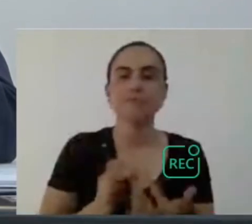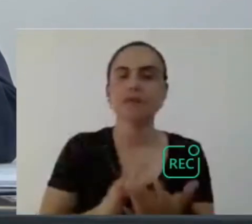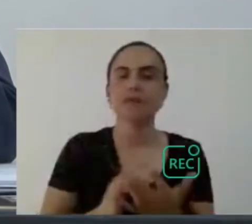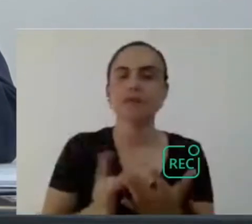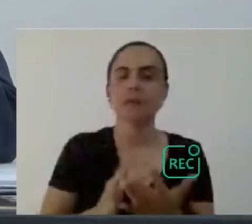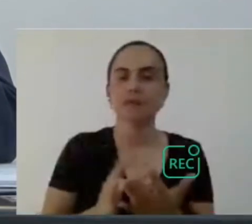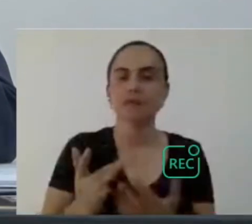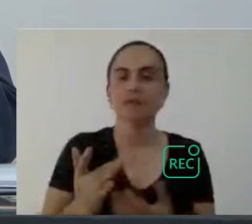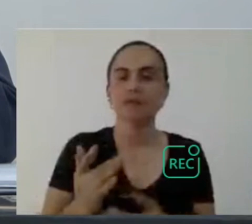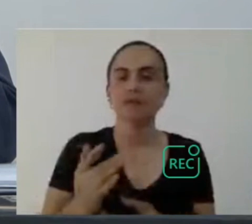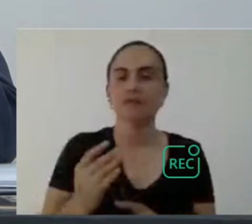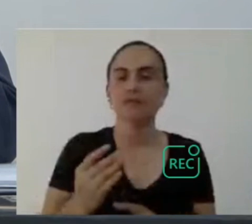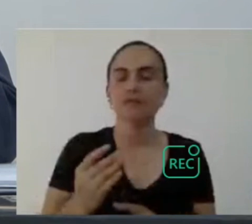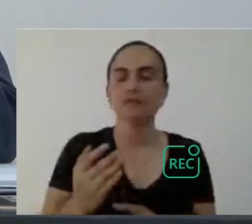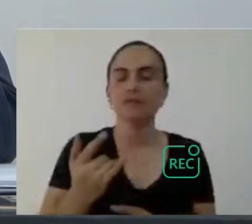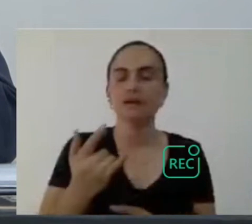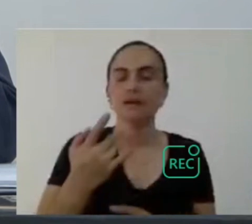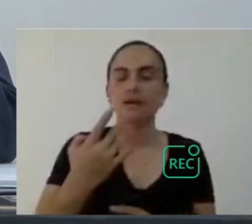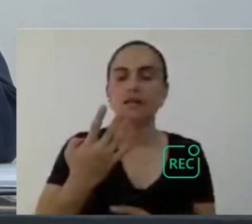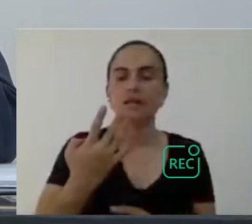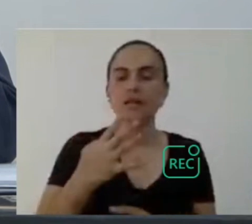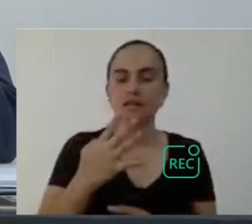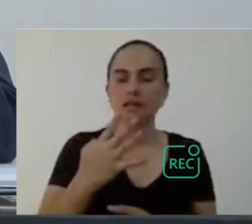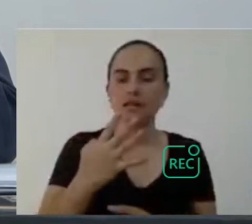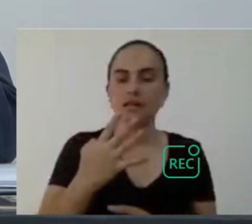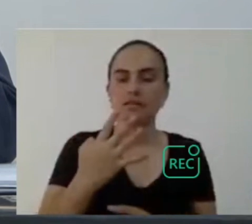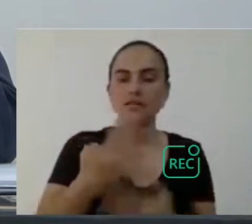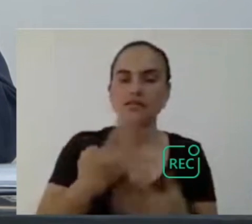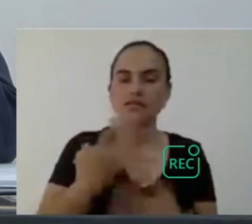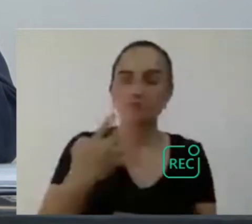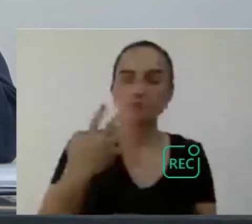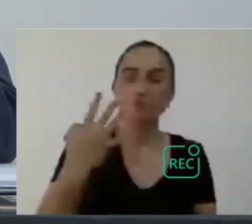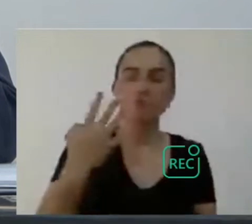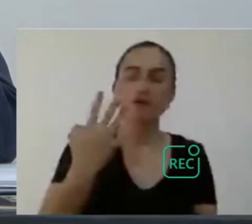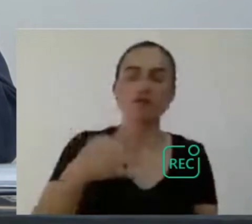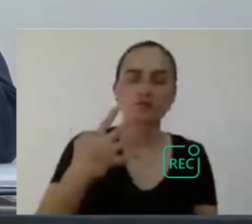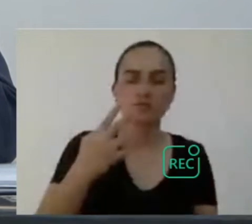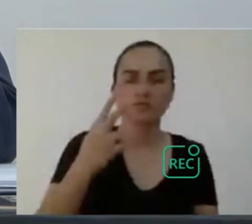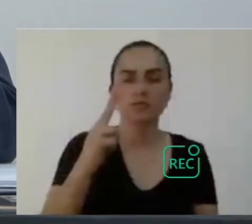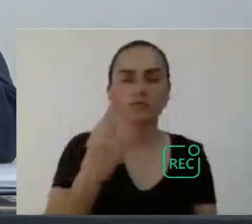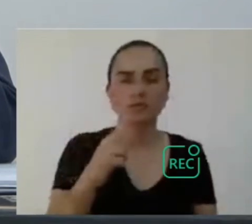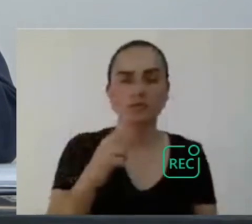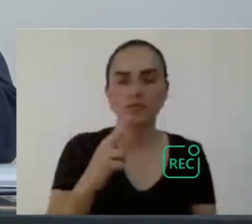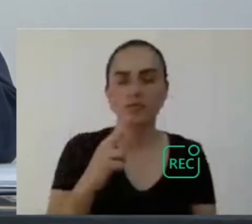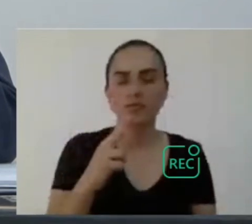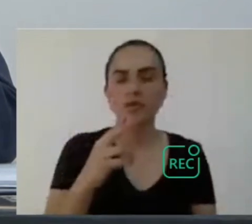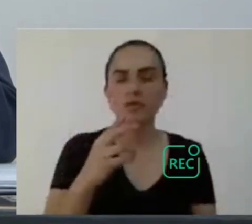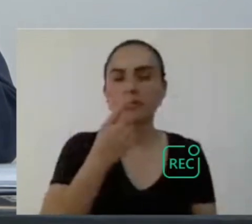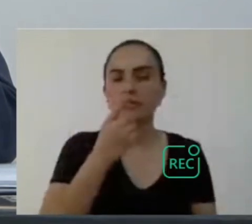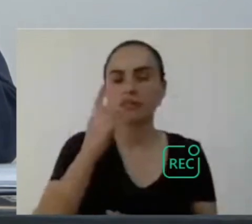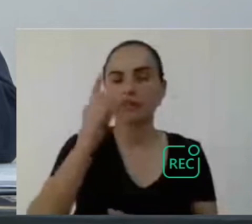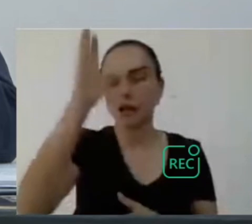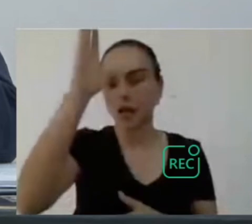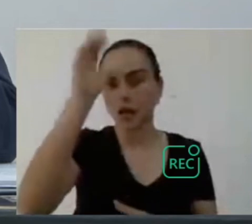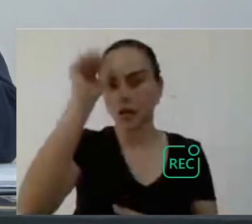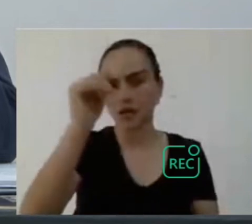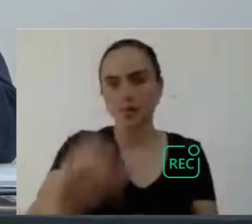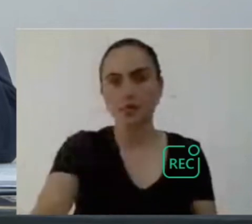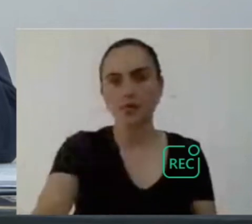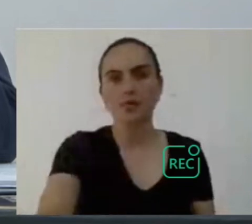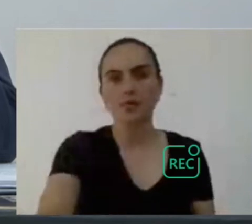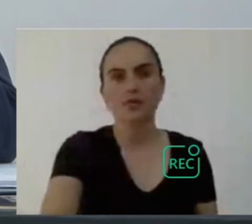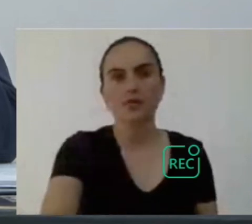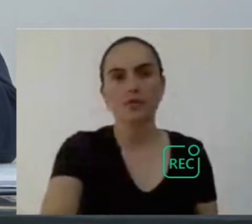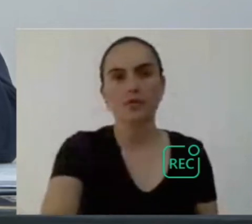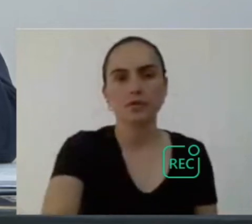dictamen de la junta general ejecutiva por el cual se determinó declarar la pérdida de registro como partido político nacional al